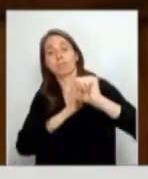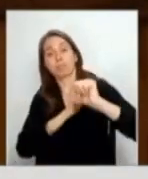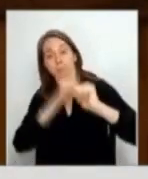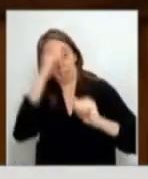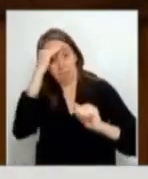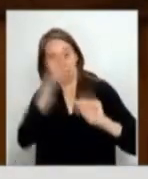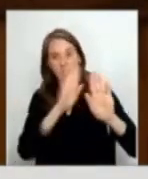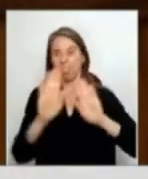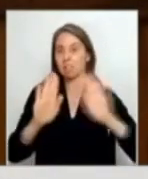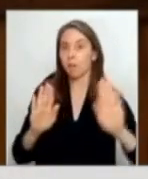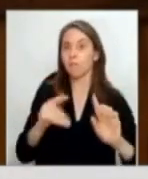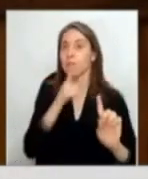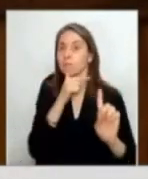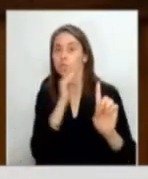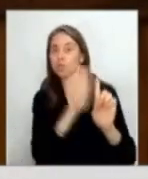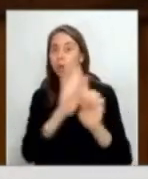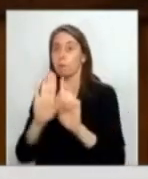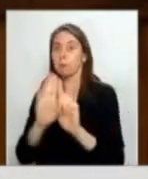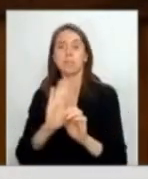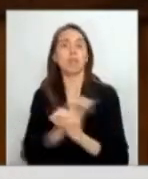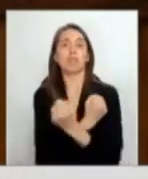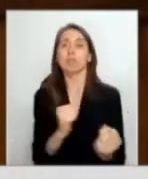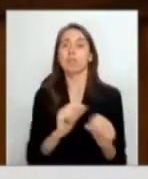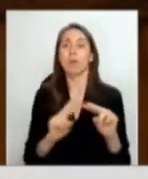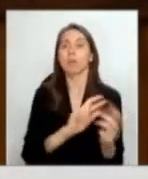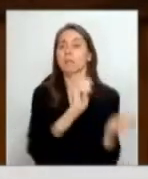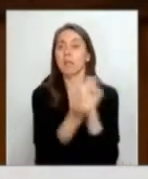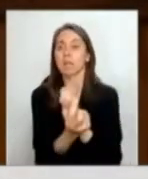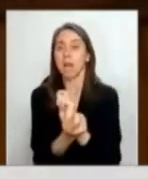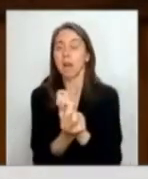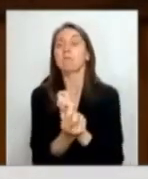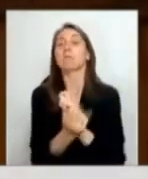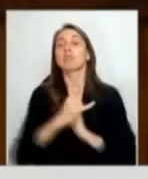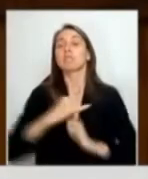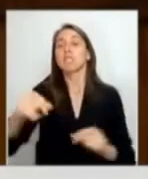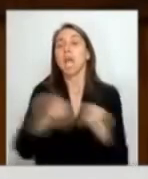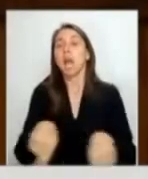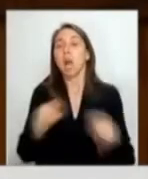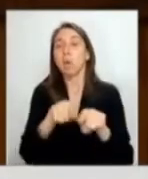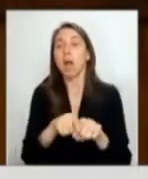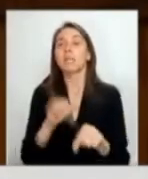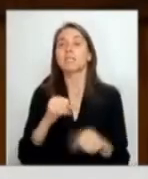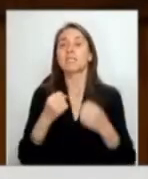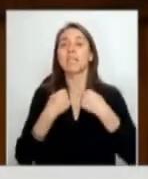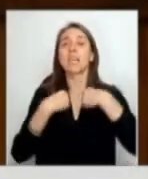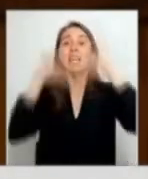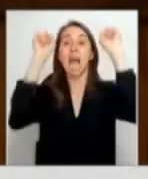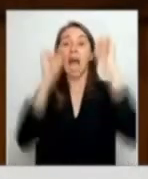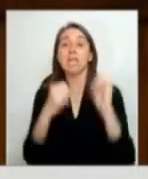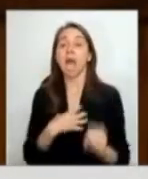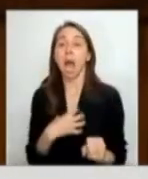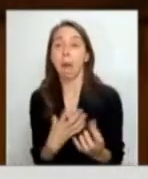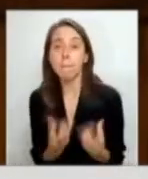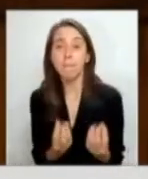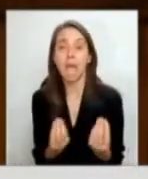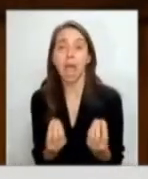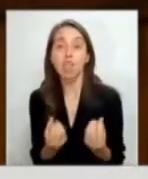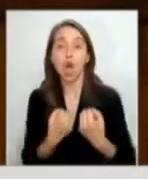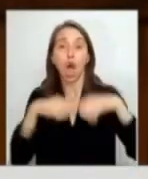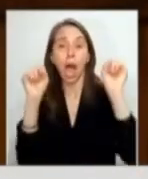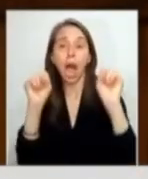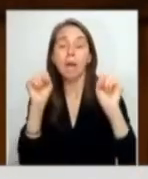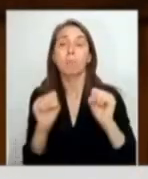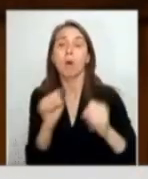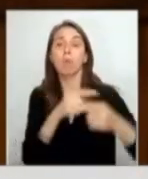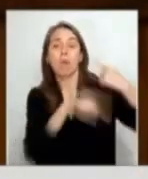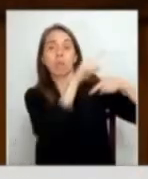no hay cambio posible y todo seguirá igual. Si gana el miedo, peor aún. Si gana el miedo, podemos retroceder como